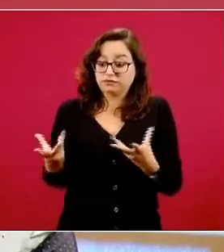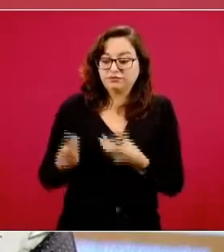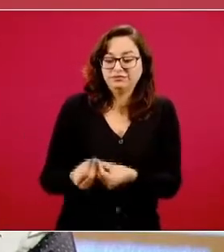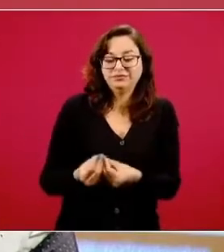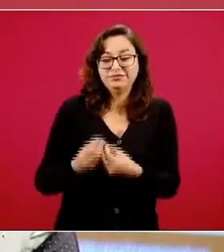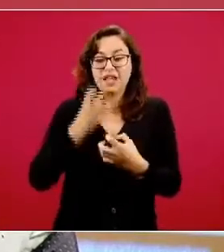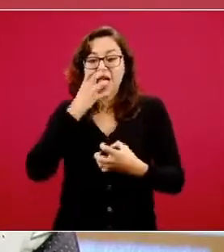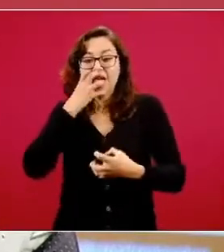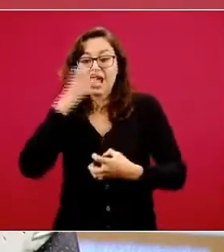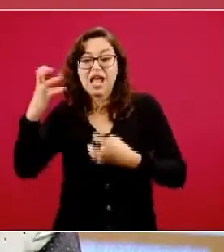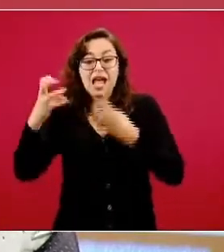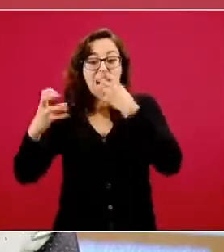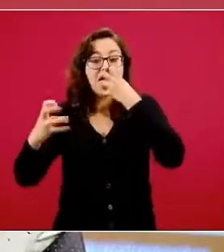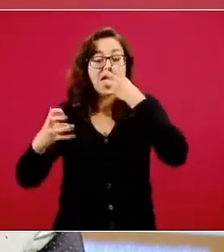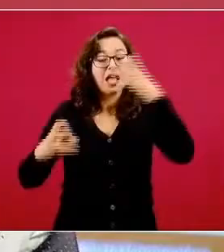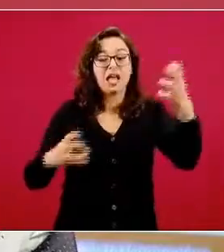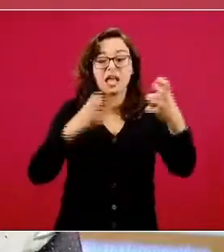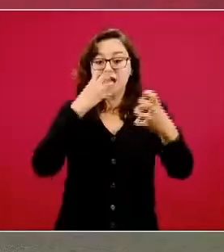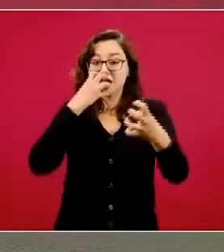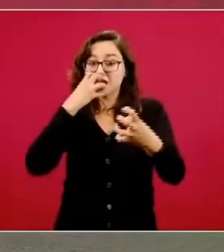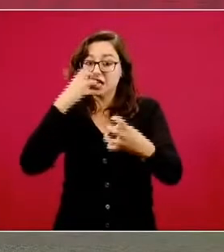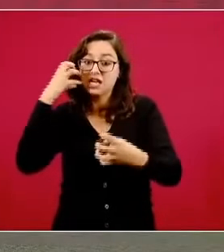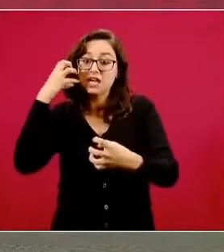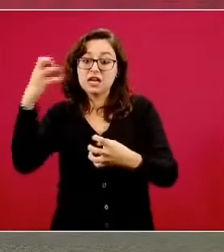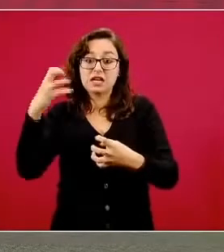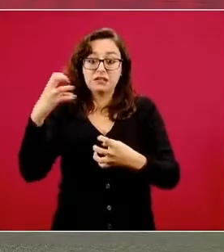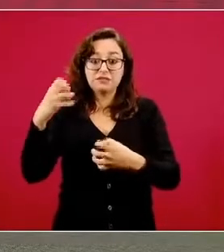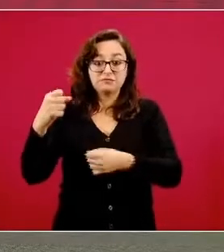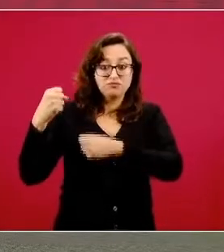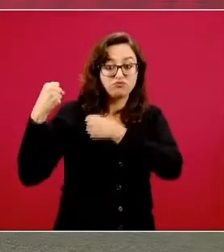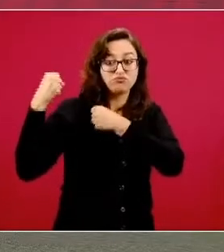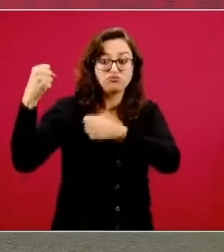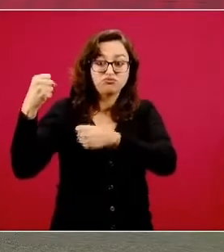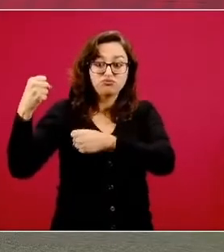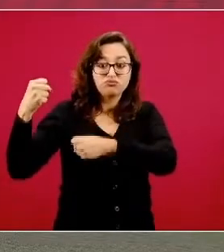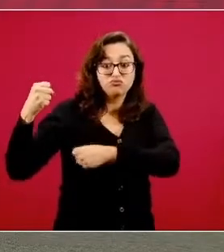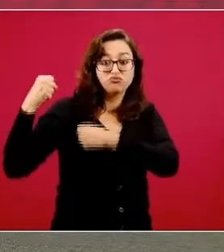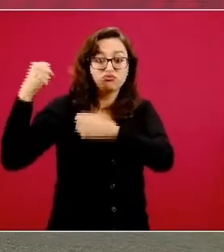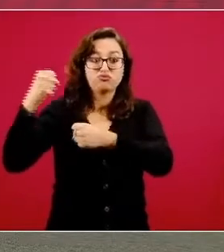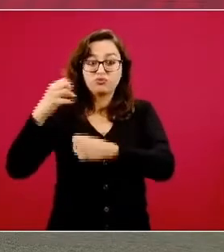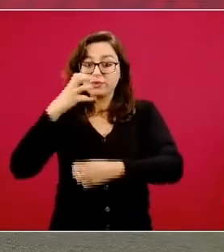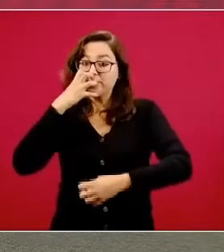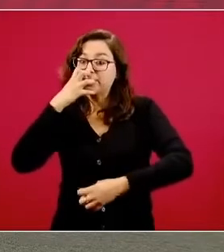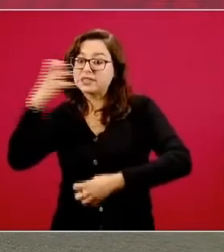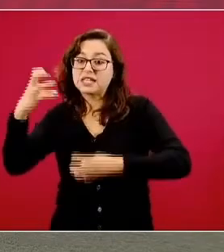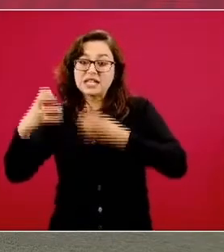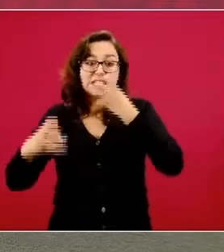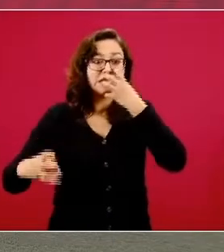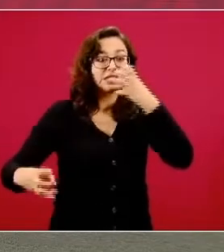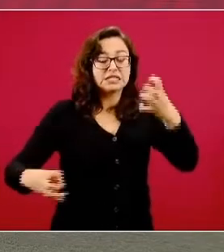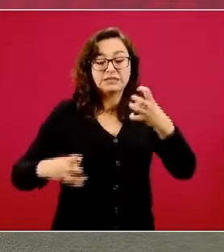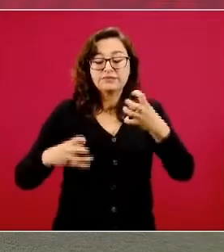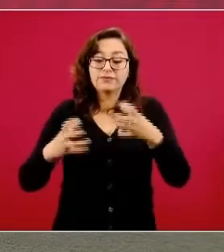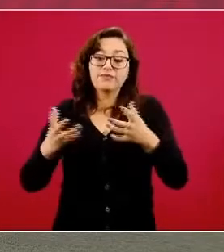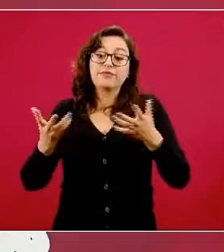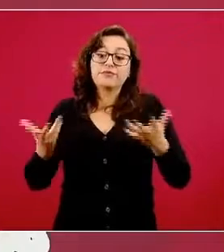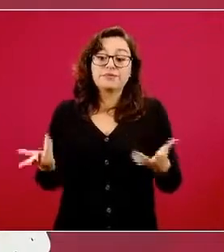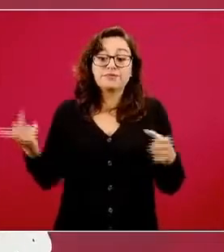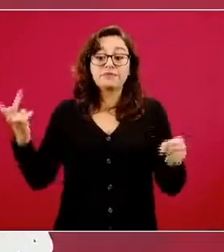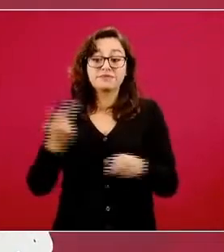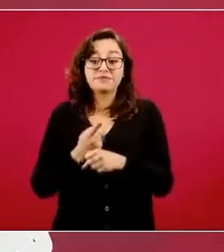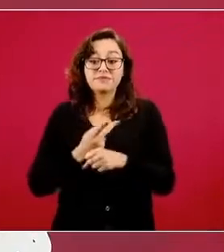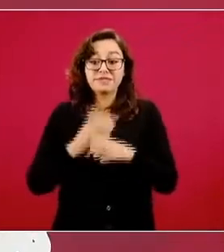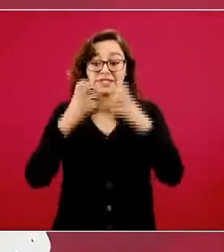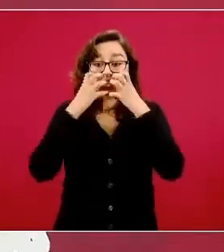gritar las consignas o la porra o lo que sea que se esté haciendo. A la hora